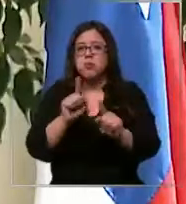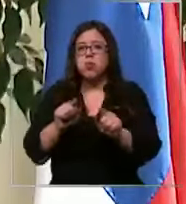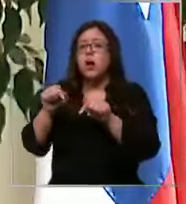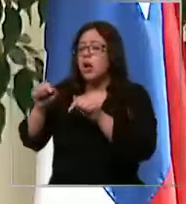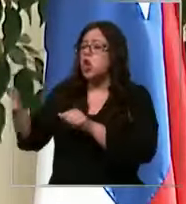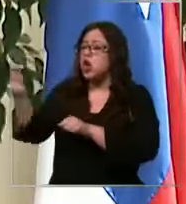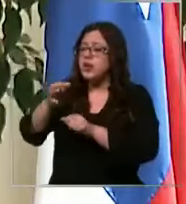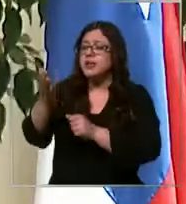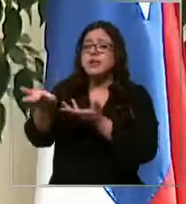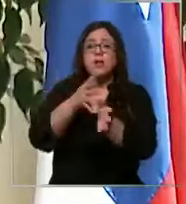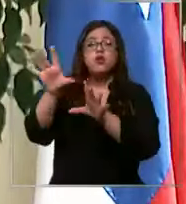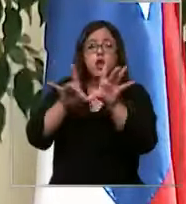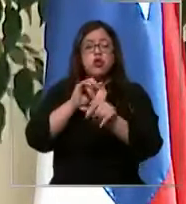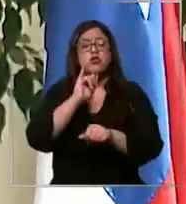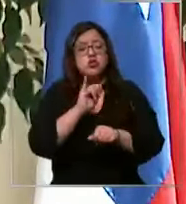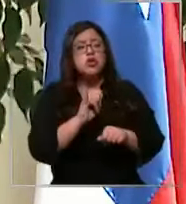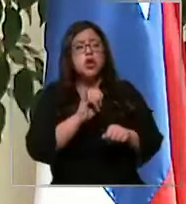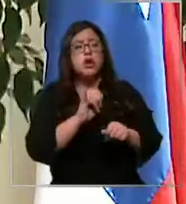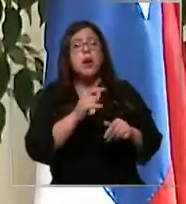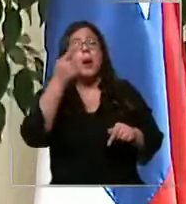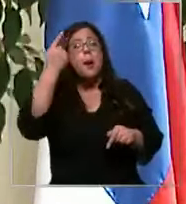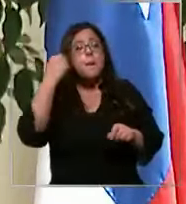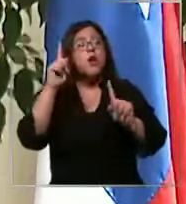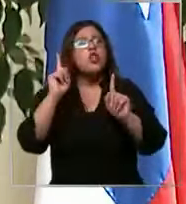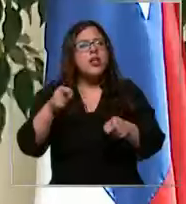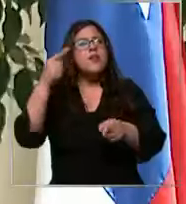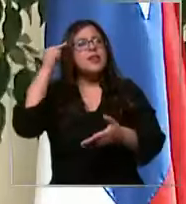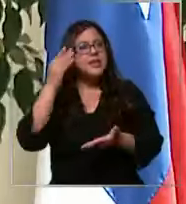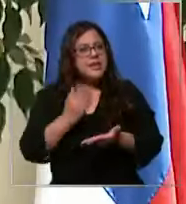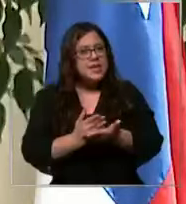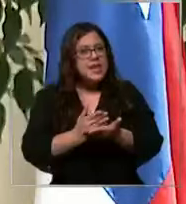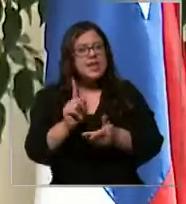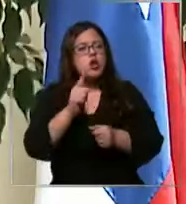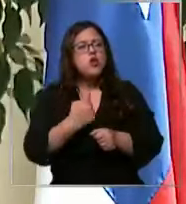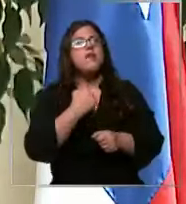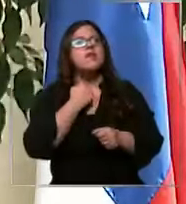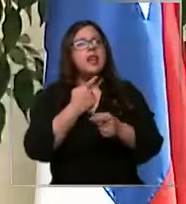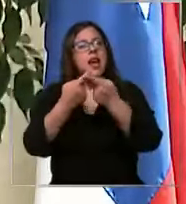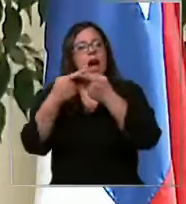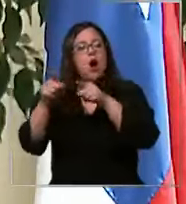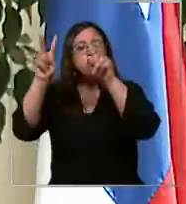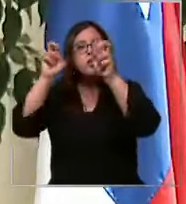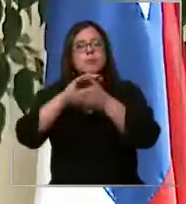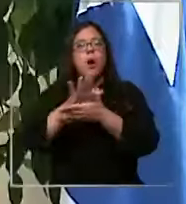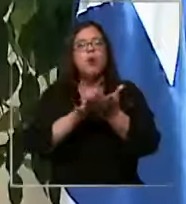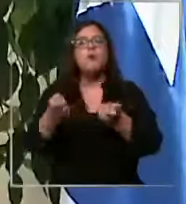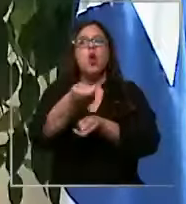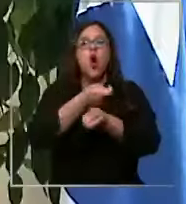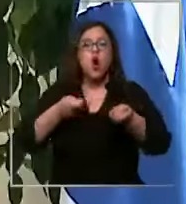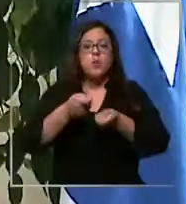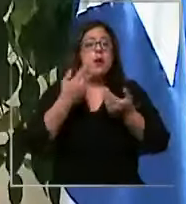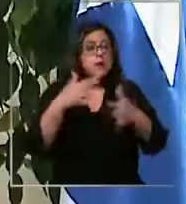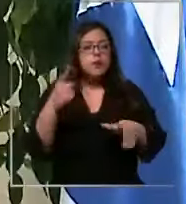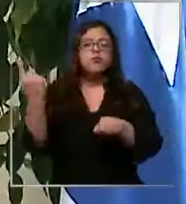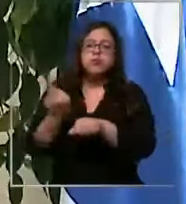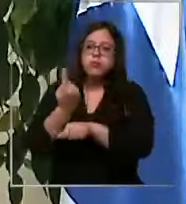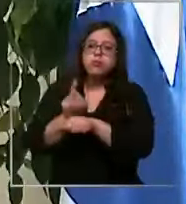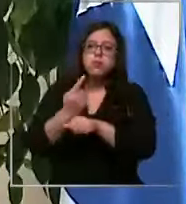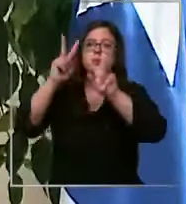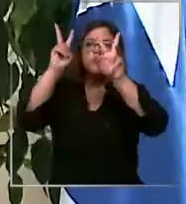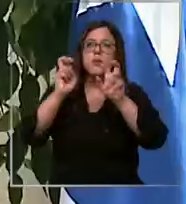razonable. Lo que sí yo llamaría a tomar algunos resguardos, de no afectar otras tareas como la de la economía. Ya se ha hablado,